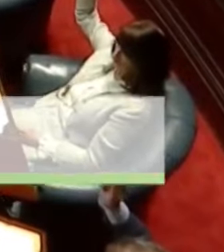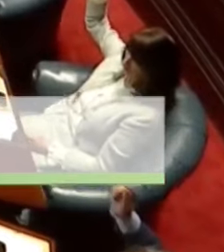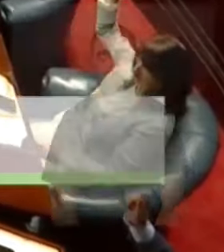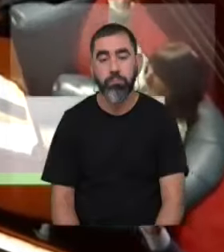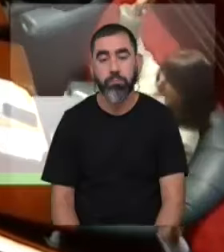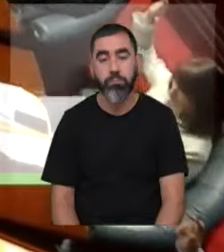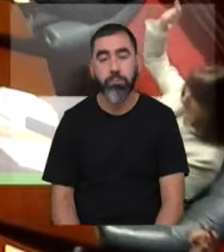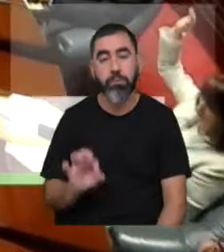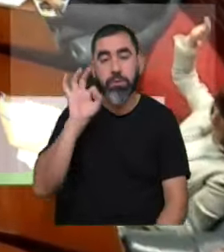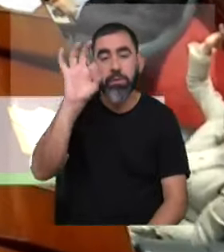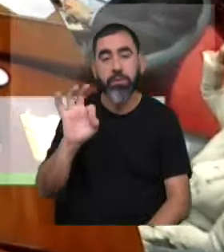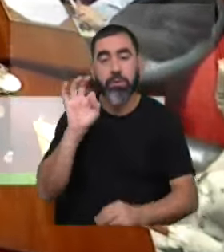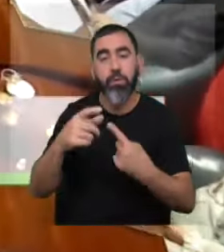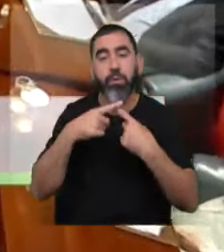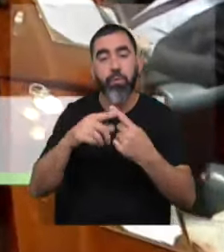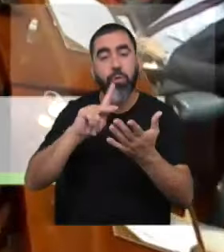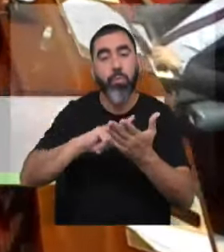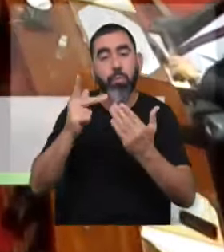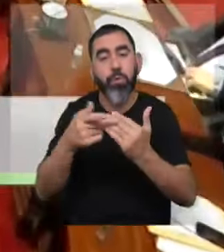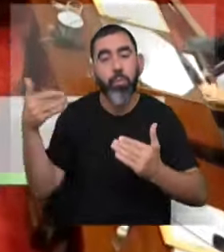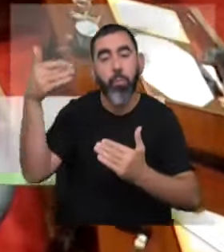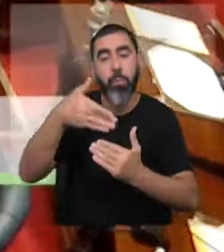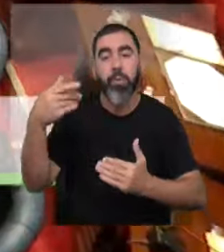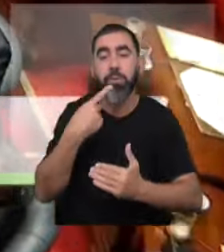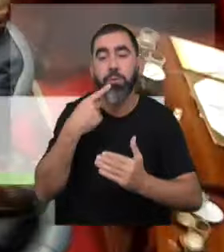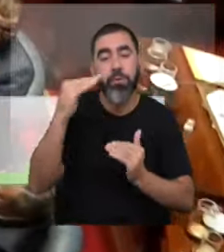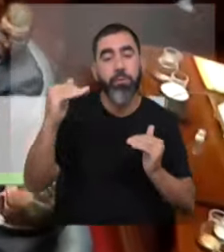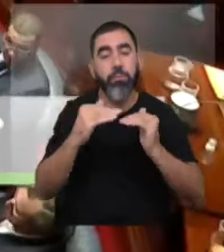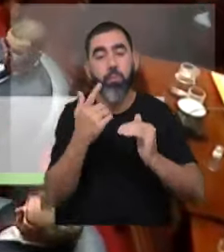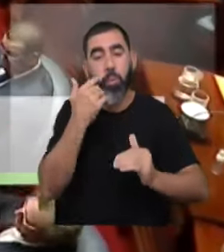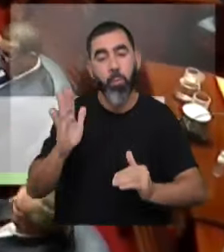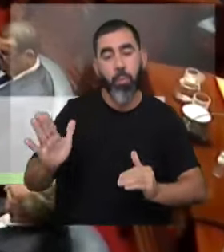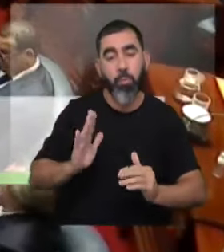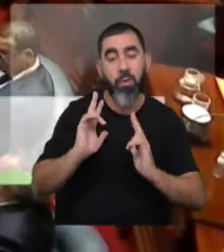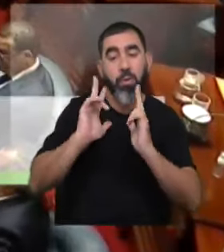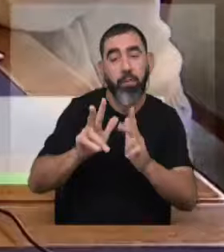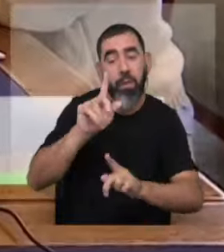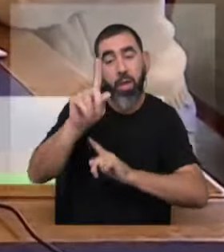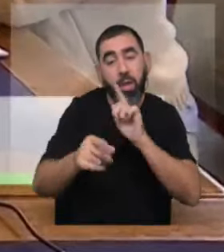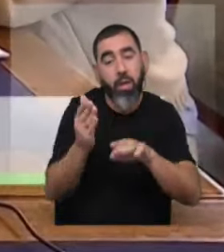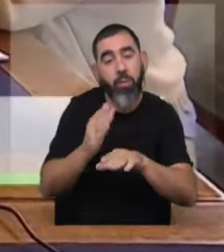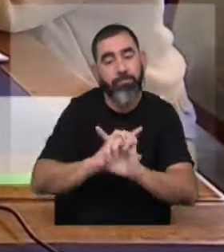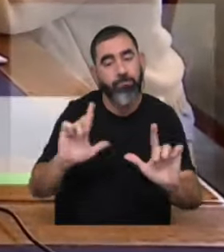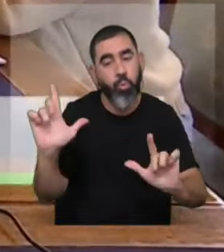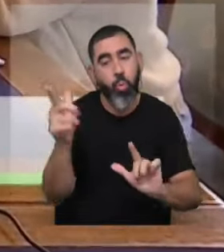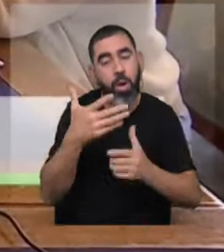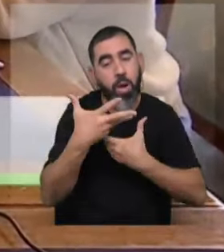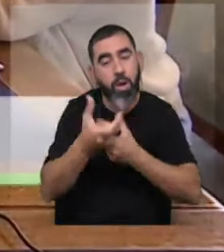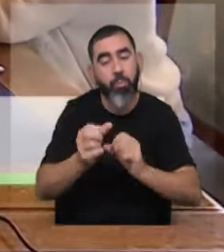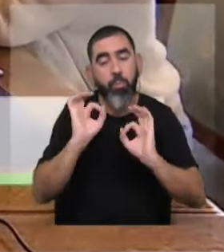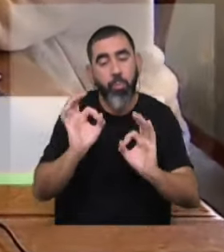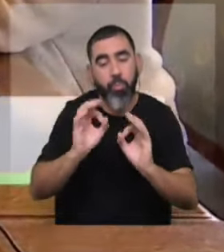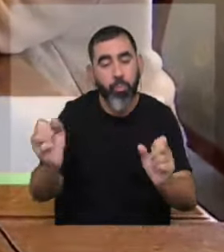A esta hora el Senado trata el proyecto de ley de participación política paritaria que según los pronunciamientos previos no contará con los votos necesarios